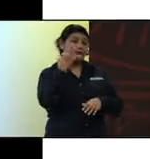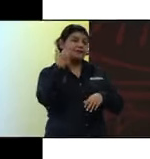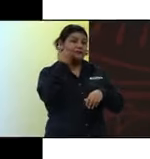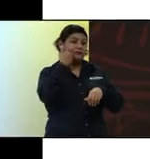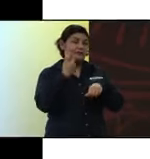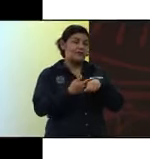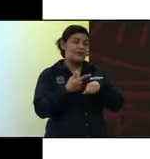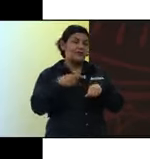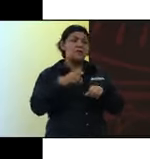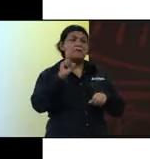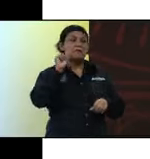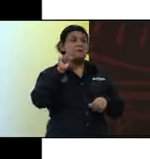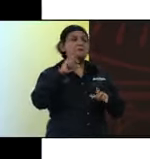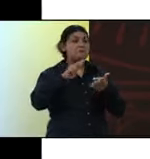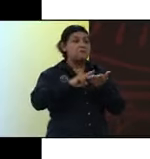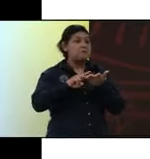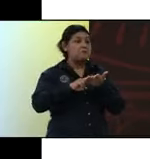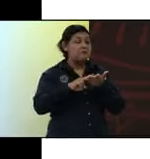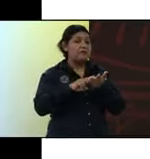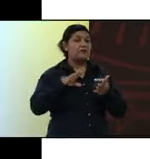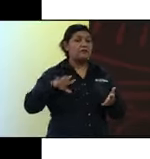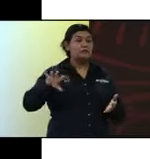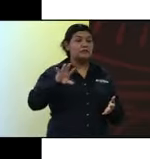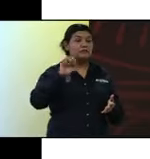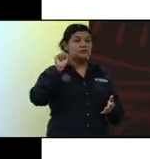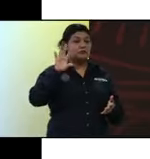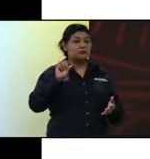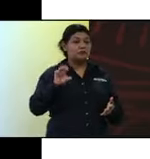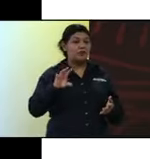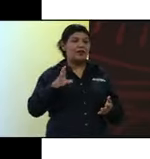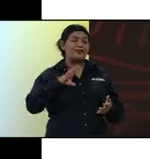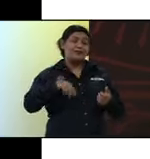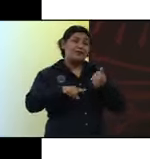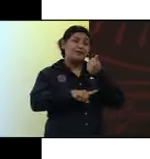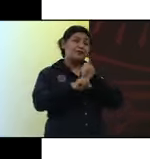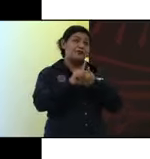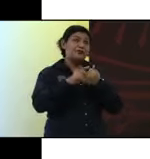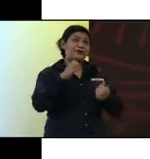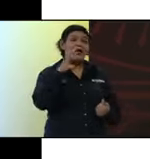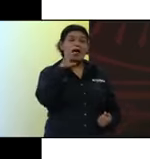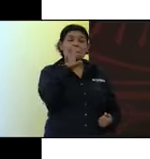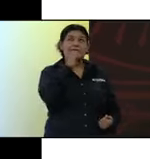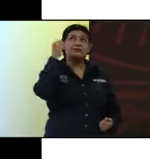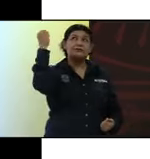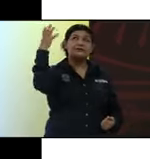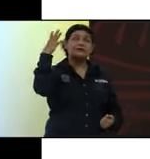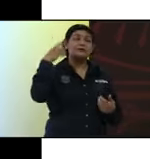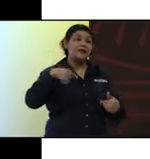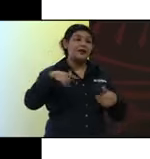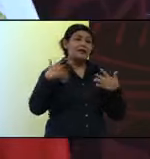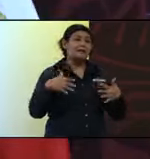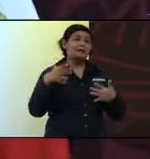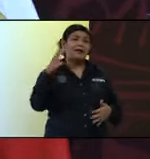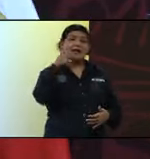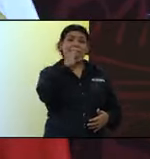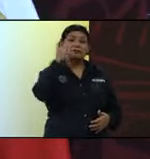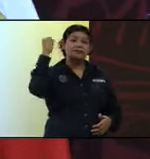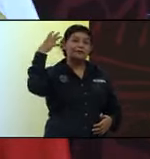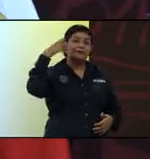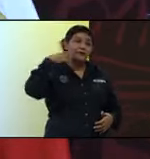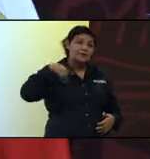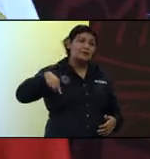estado está en semáforo verde. Ahorita lo que tenemos el problema es la temporada de calor, estamos en el momento de la canícula, pues lo que